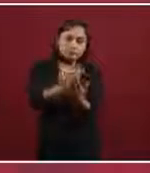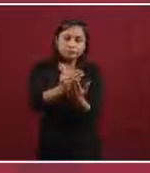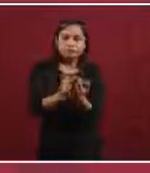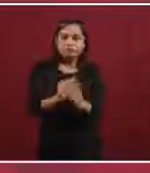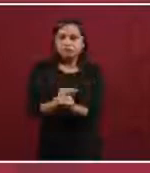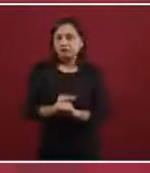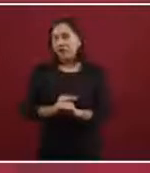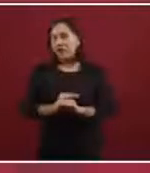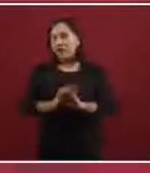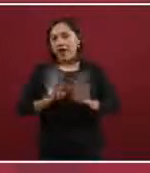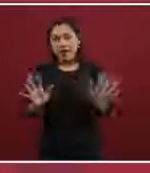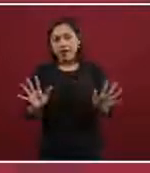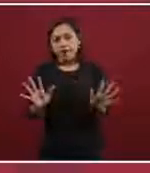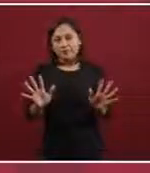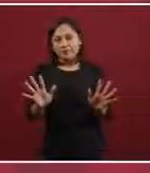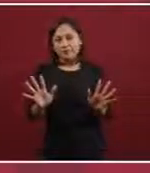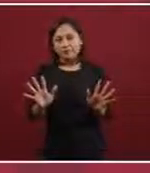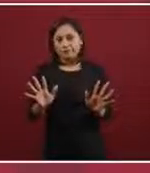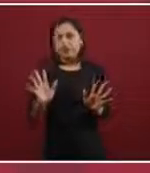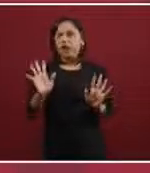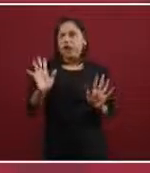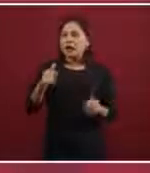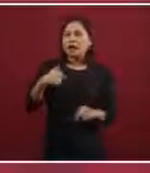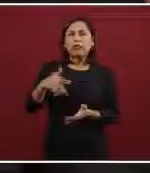no es una ocurrencia